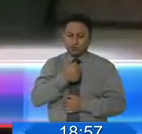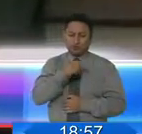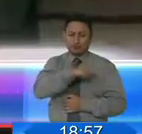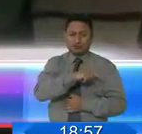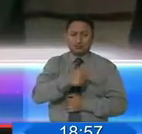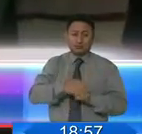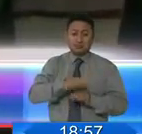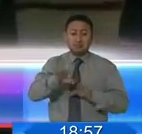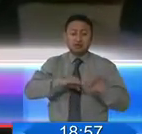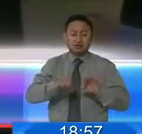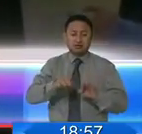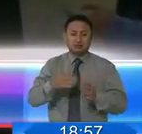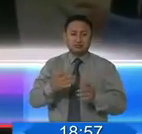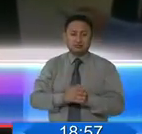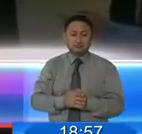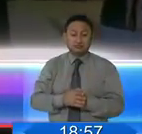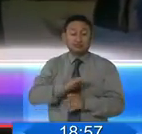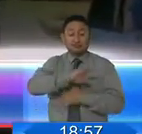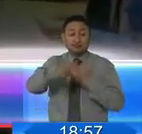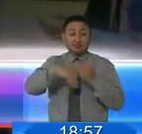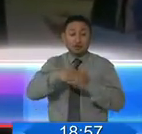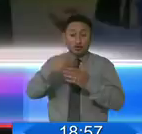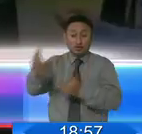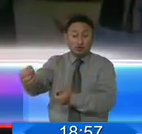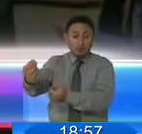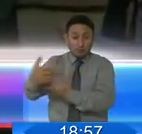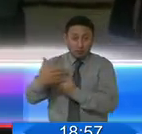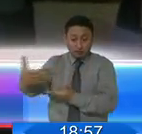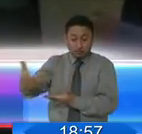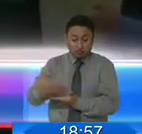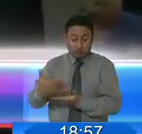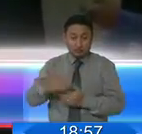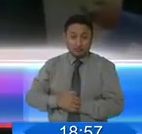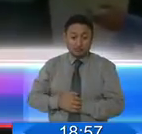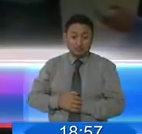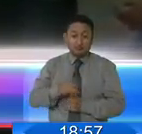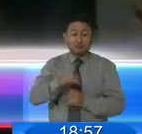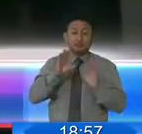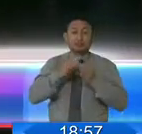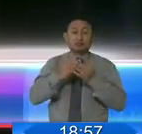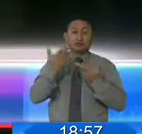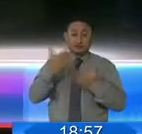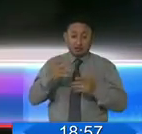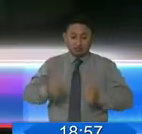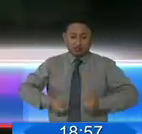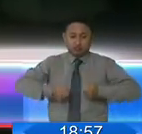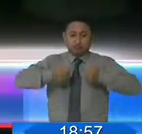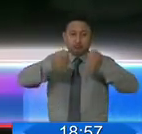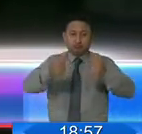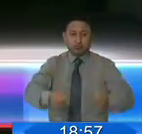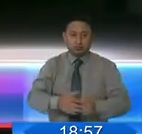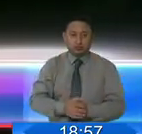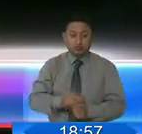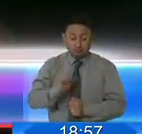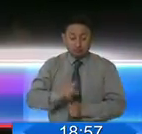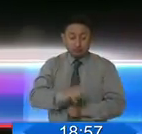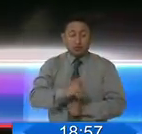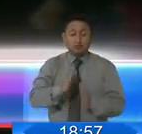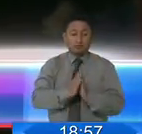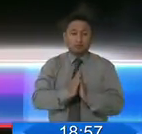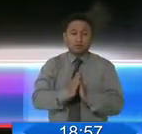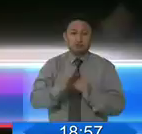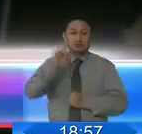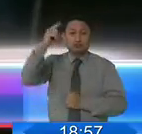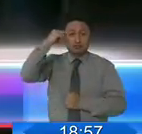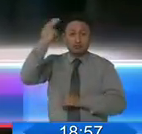respecto de esto e indicó que toda la información será entregada a los familiares de las ideas pues así lo solicitan y que